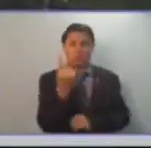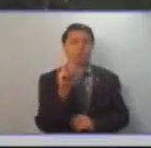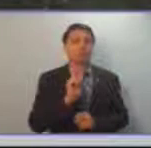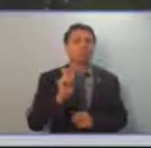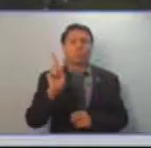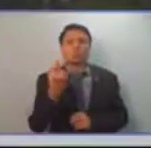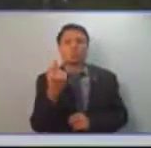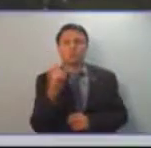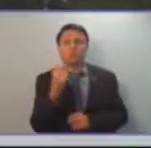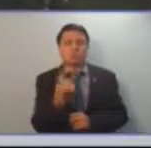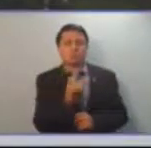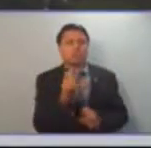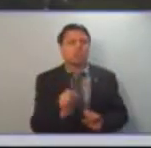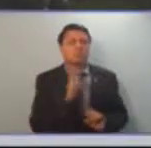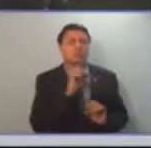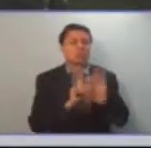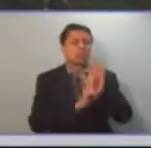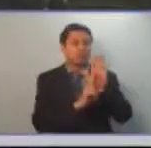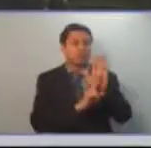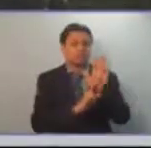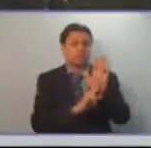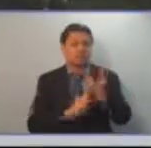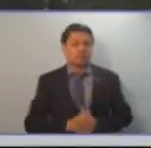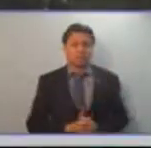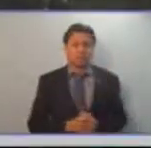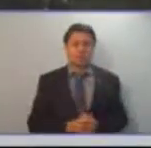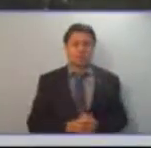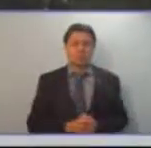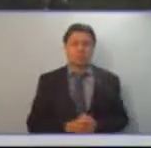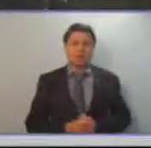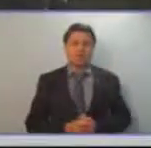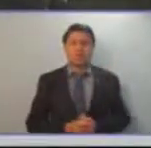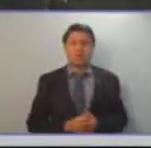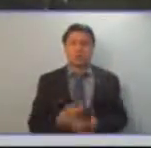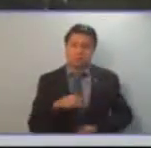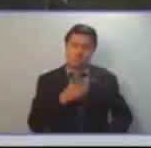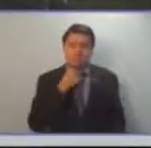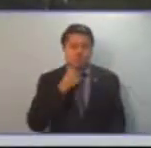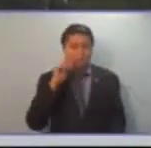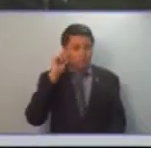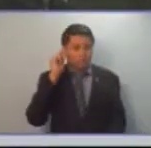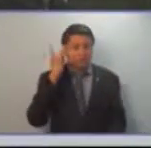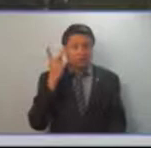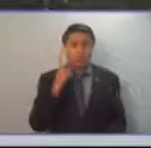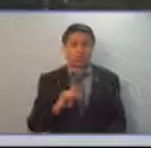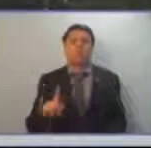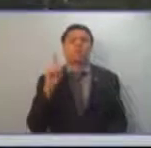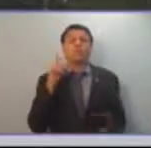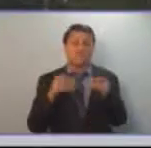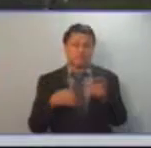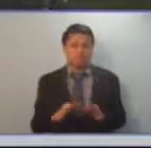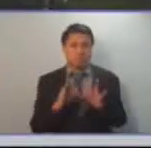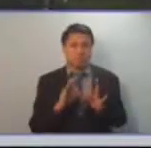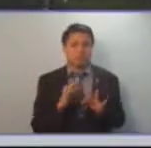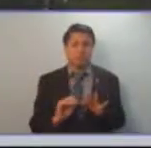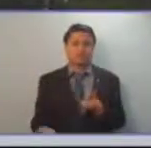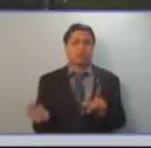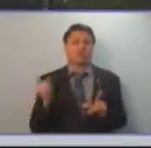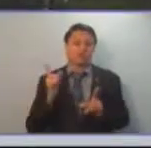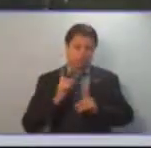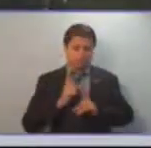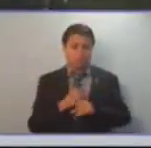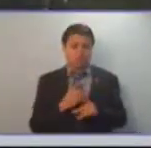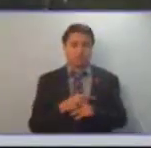2 o más representantes dentro del Consejo, que significa una forma de contraloría